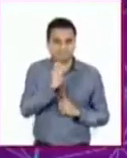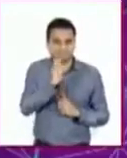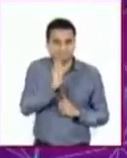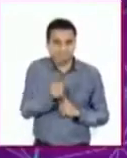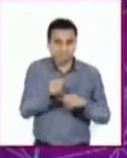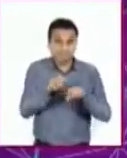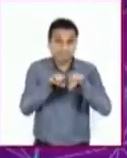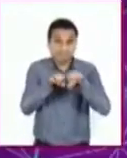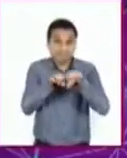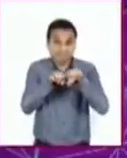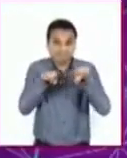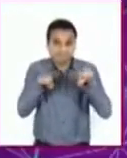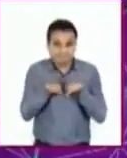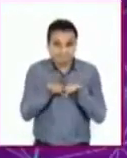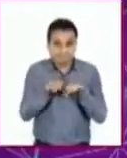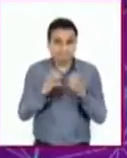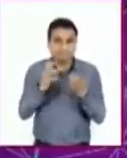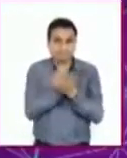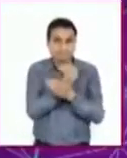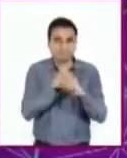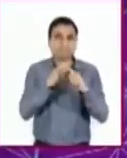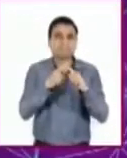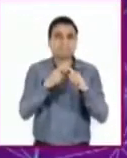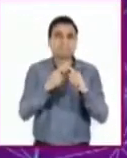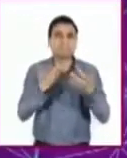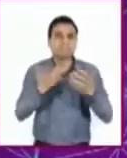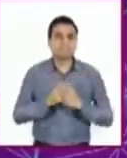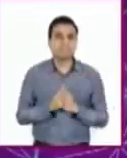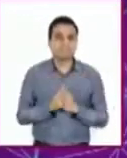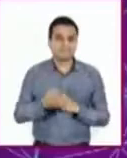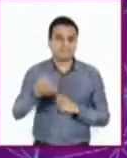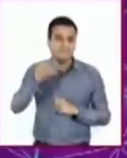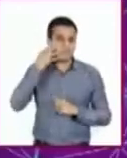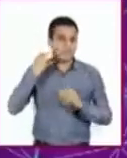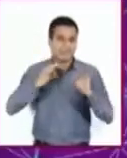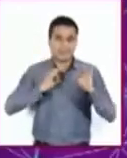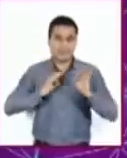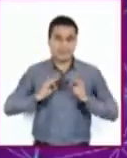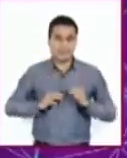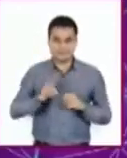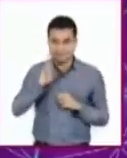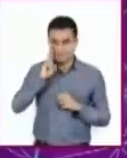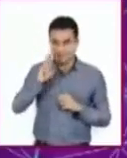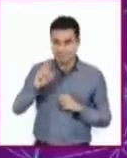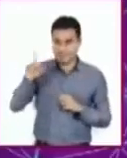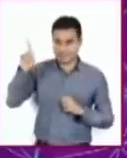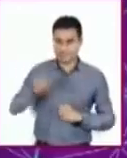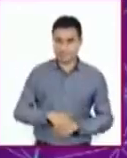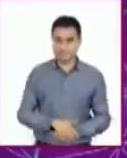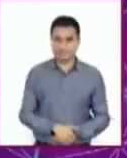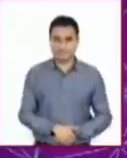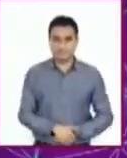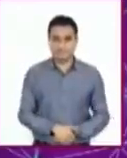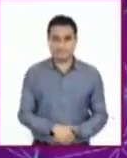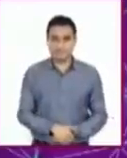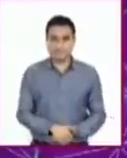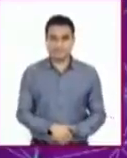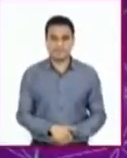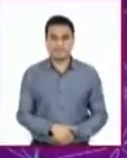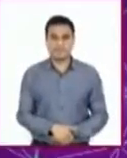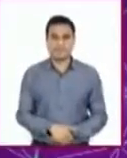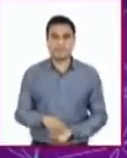que quedó más cerca de la zona de anotación fueron los Jaguares. Observen la posición de cada equipo y en